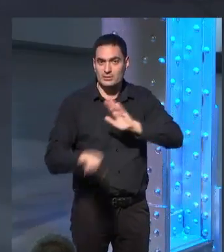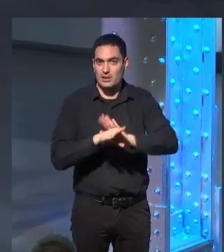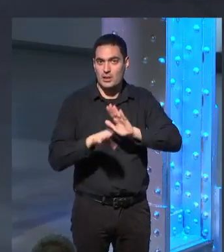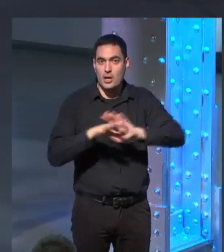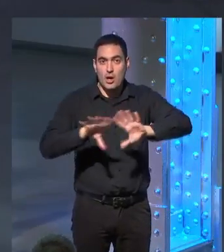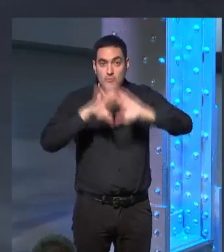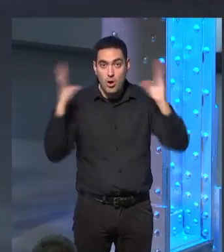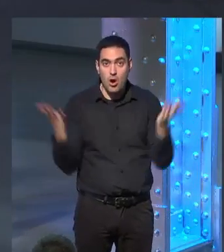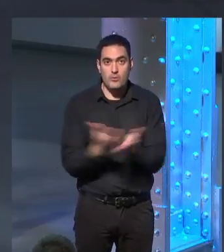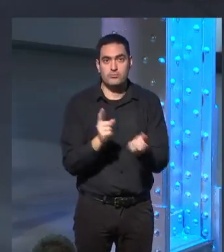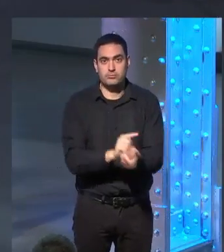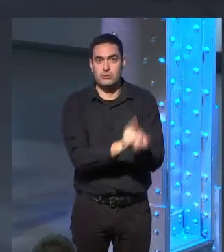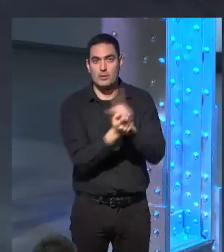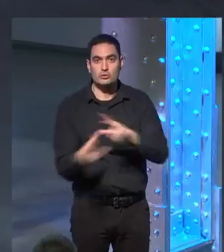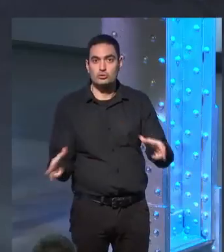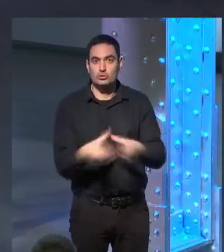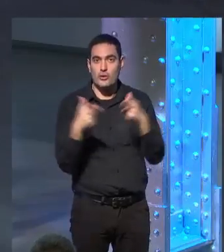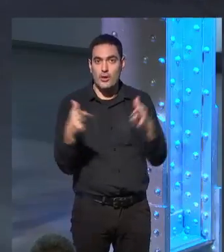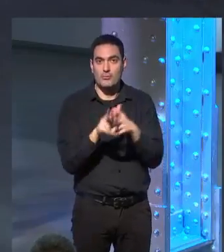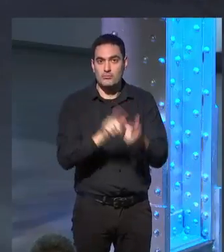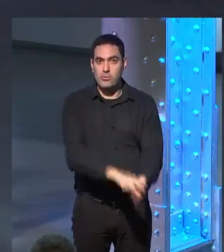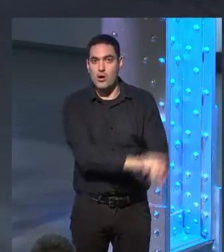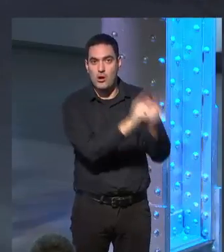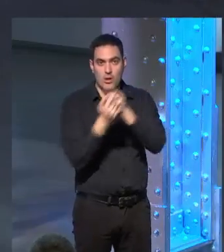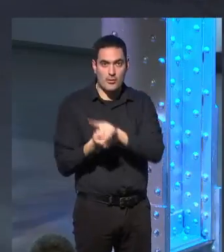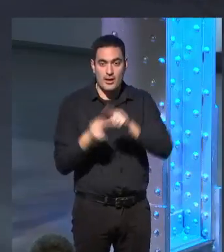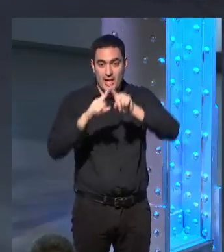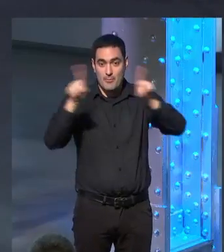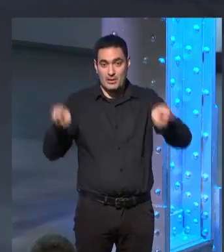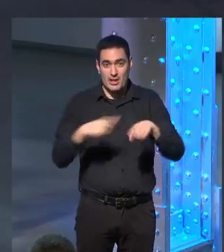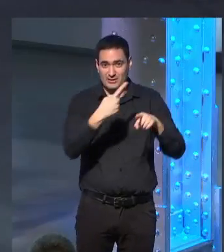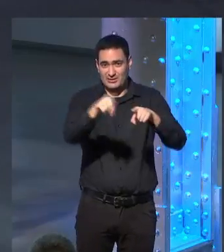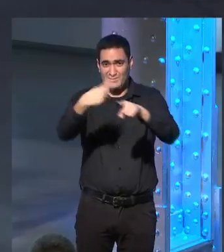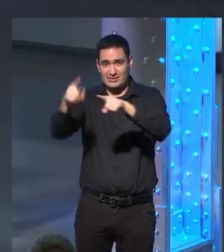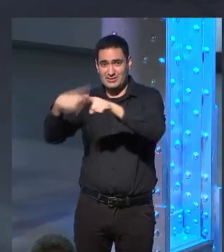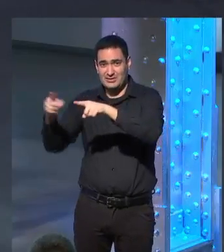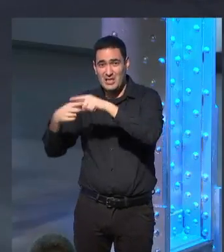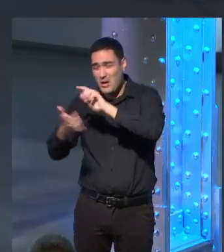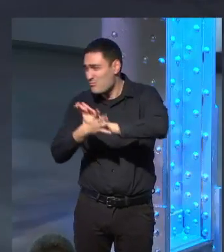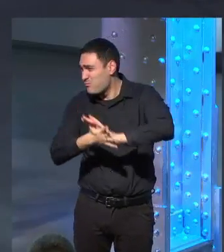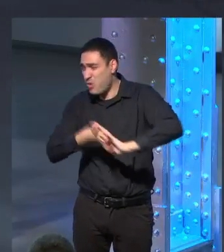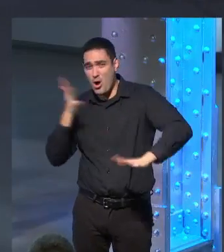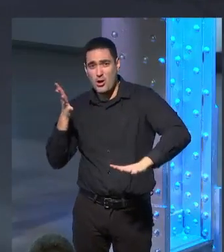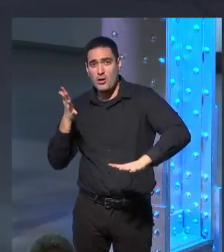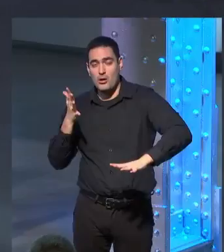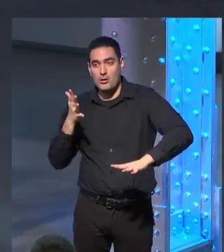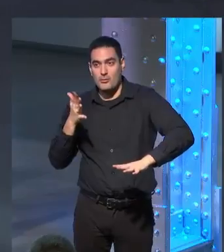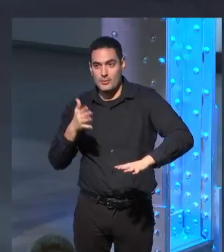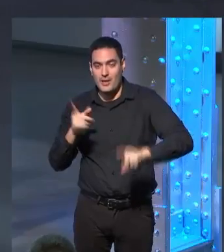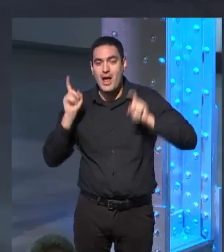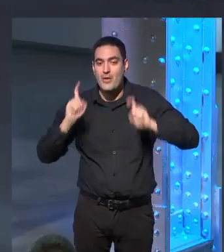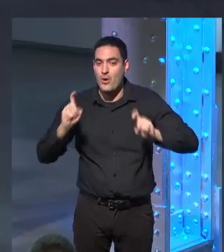mundo ha cambiado, la sociedad cambia, multipantallas, va a una velocidad vertiginosa, pero efectivamente seguimos